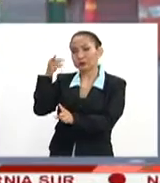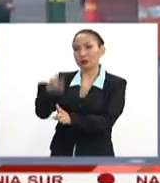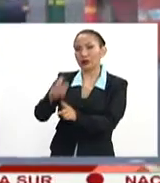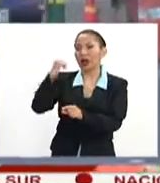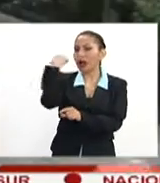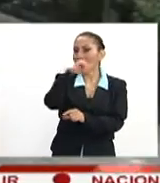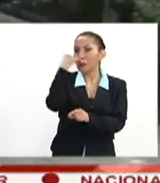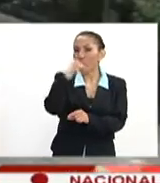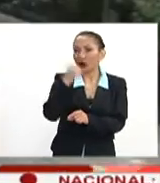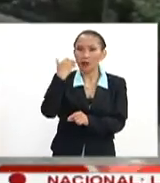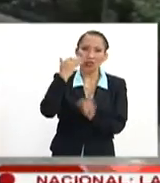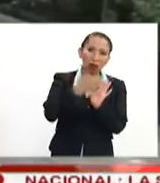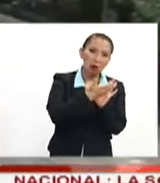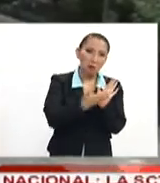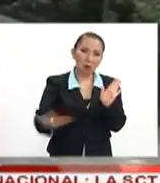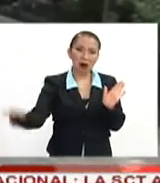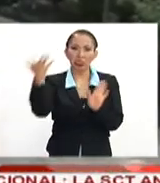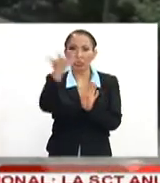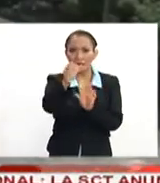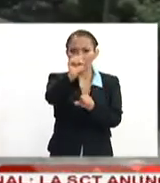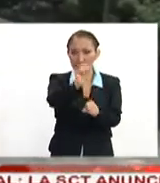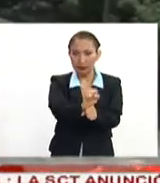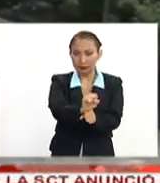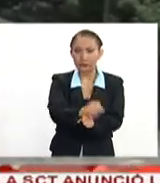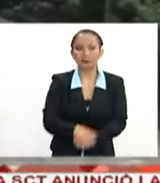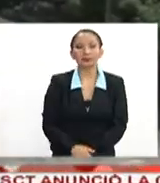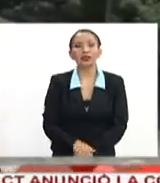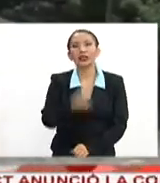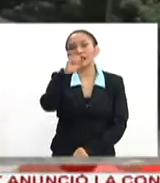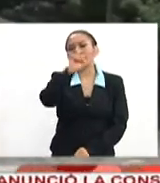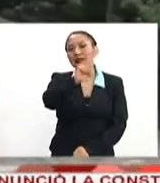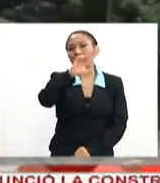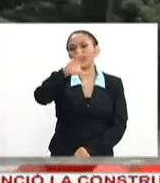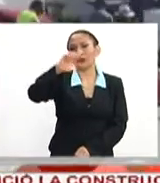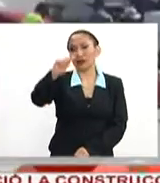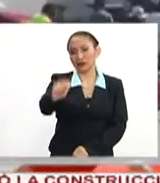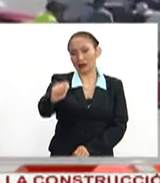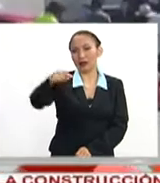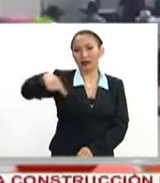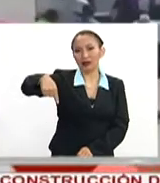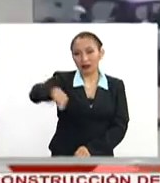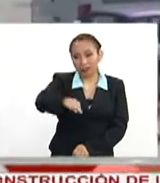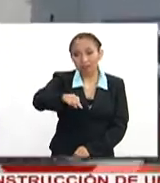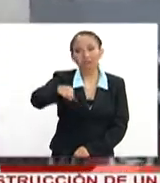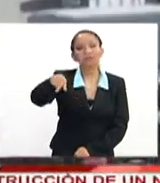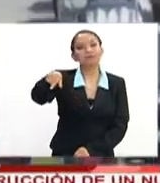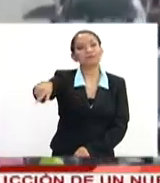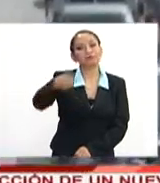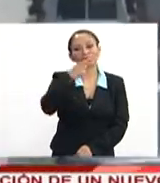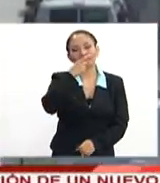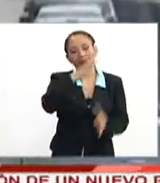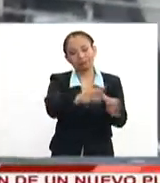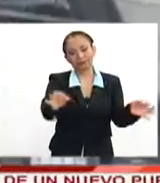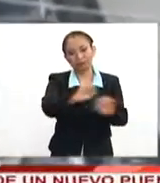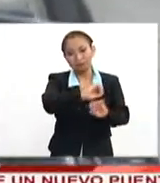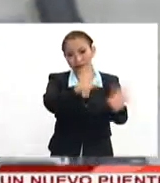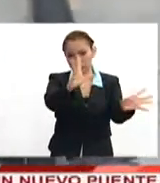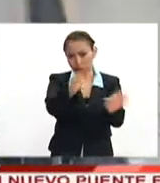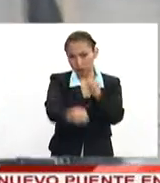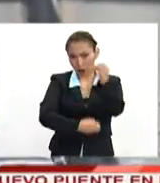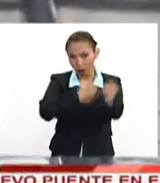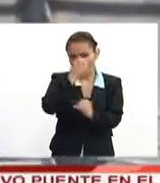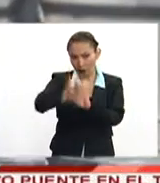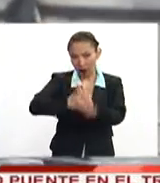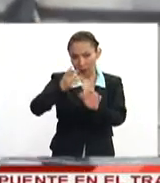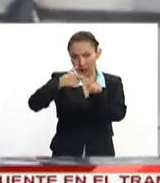dirección a Acapulco en un periodo de 10 semanas. La Secretaría de Comunicaciones y Transportes detalló que la obra, que